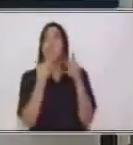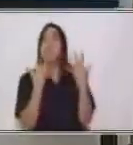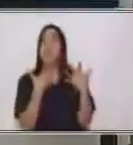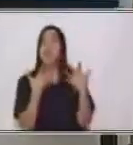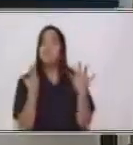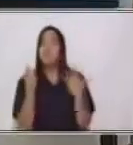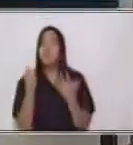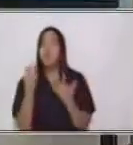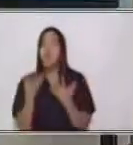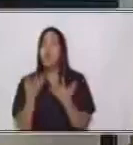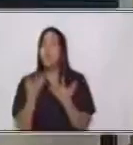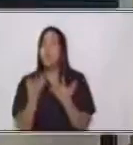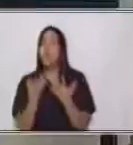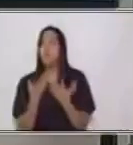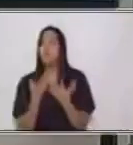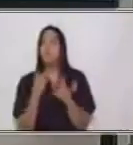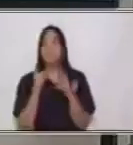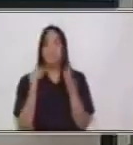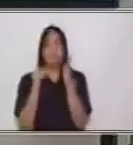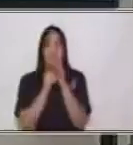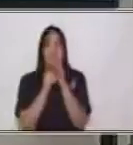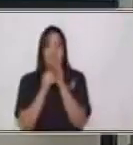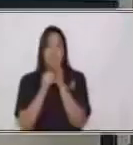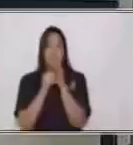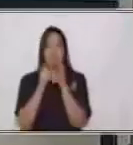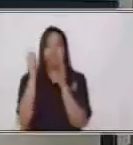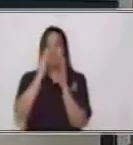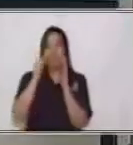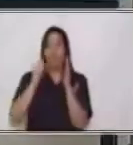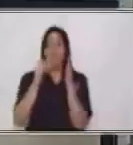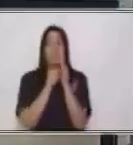acá colocando el símbolo,